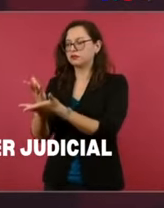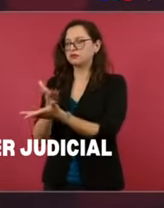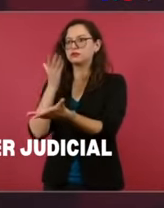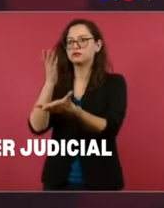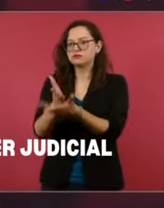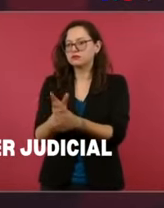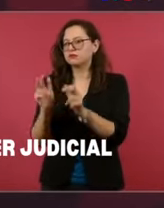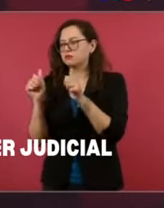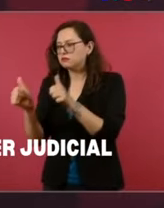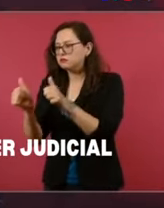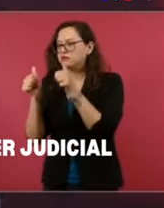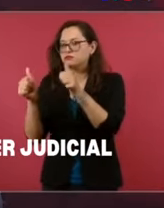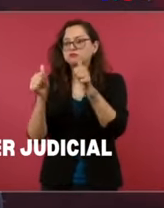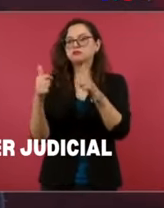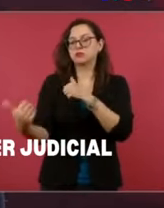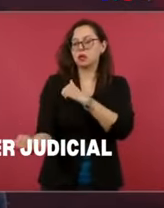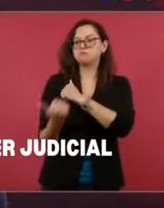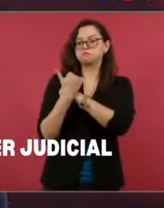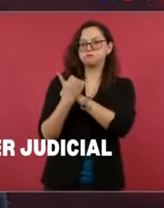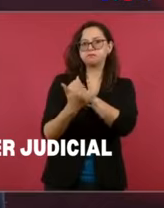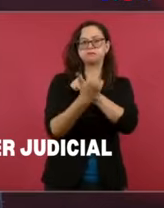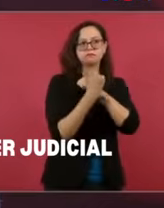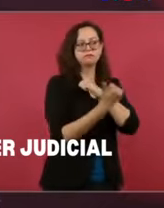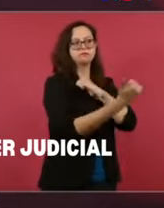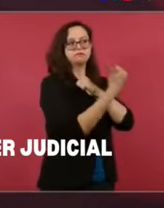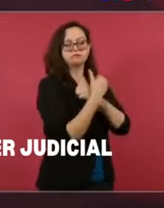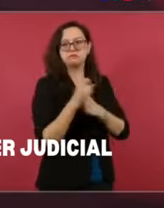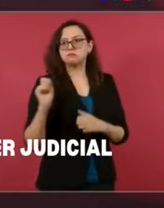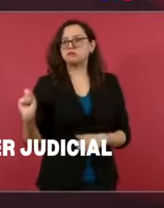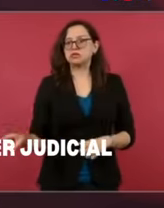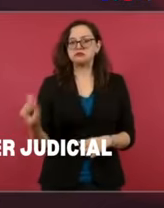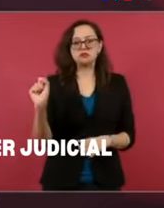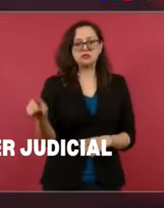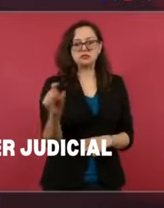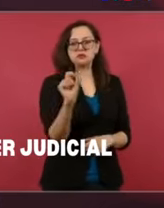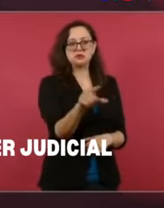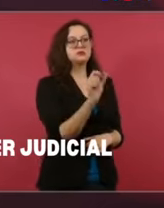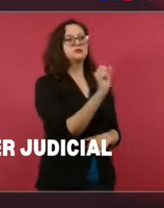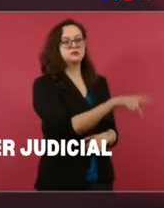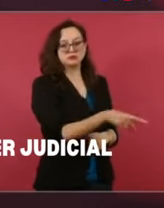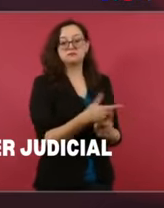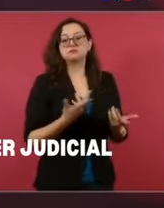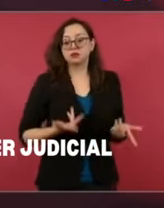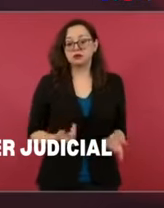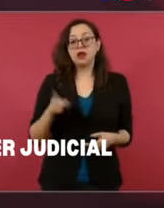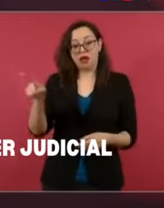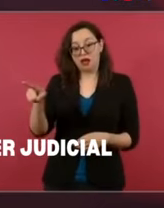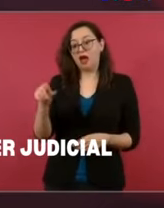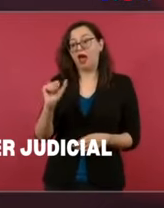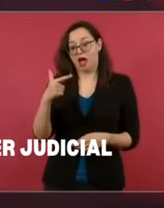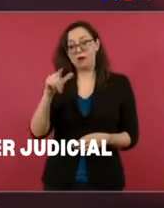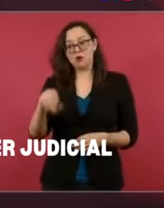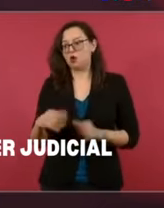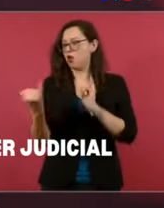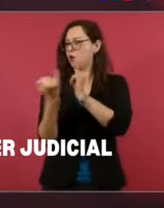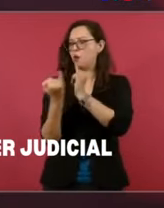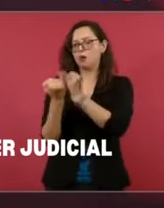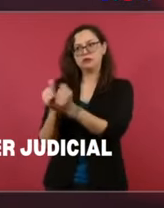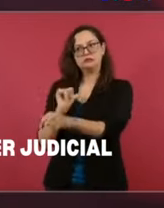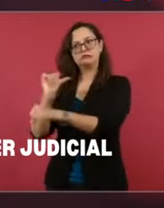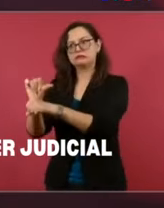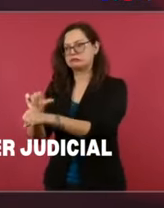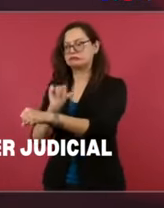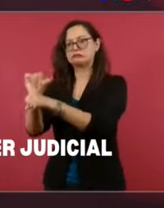donde estuve fue un planteamiento, y además él también me comentó que es algo que le han estado planteando